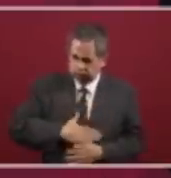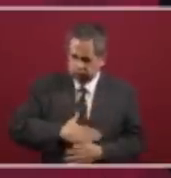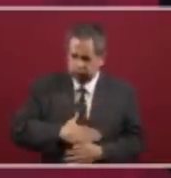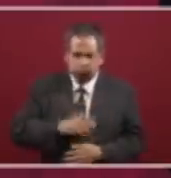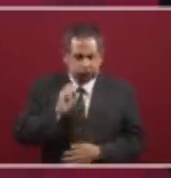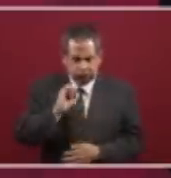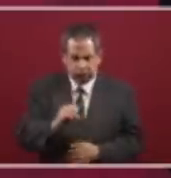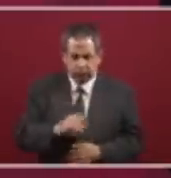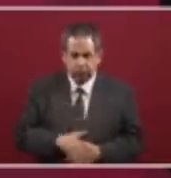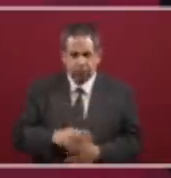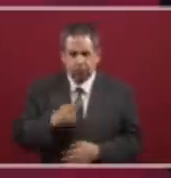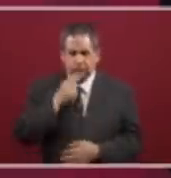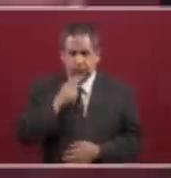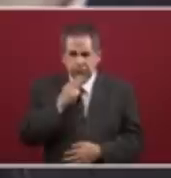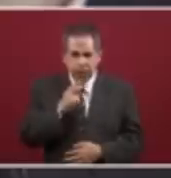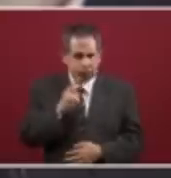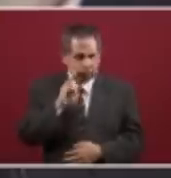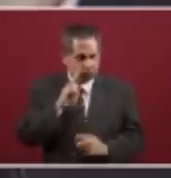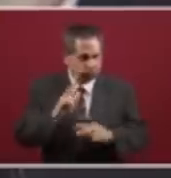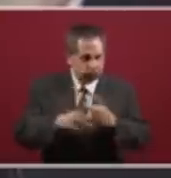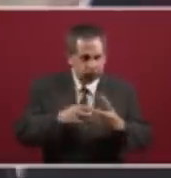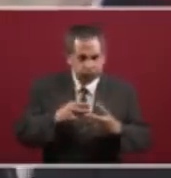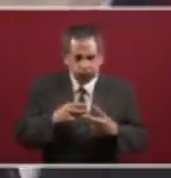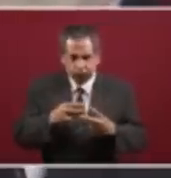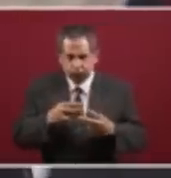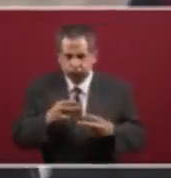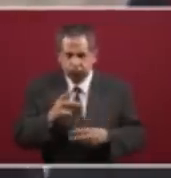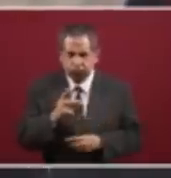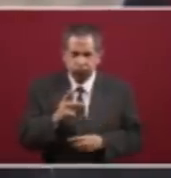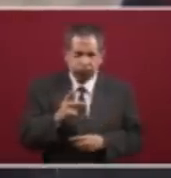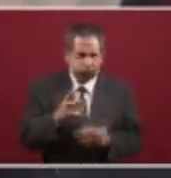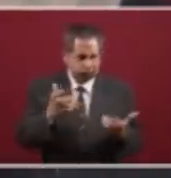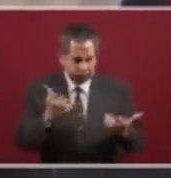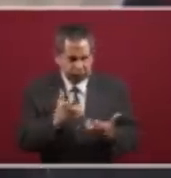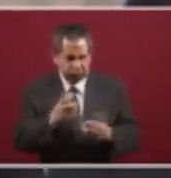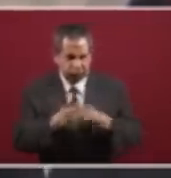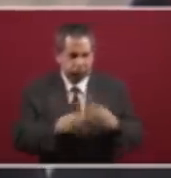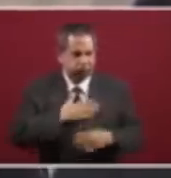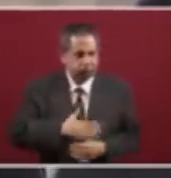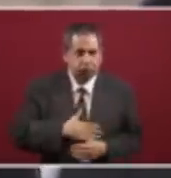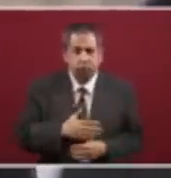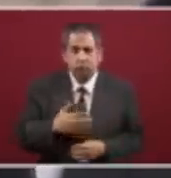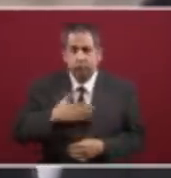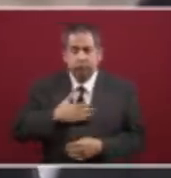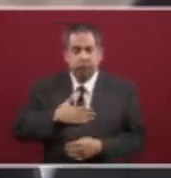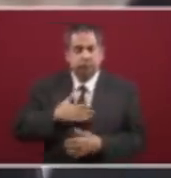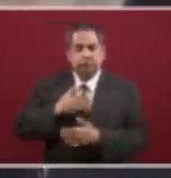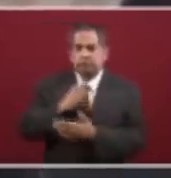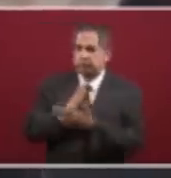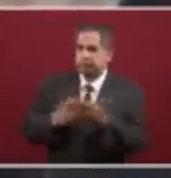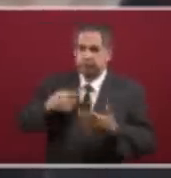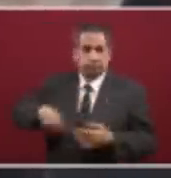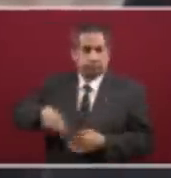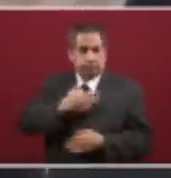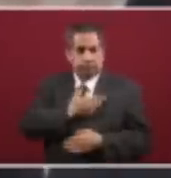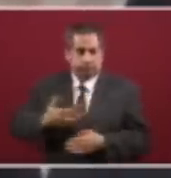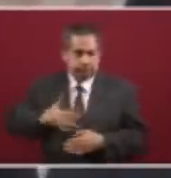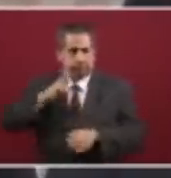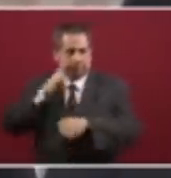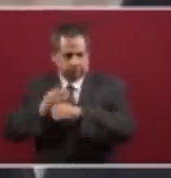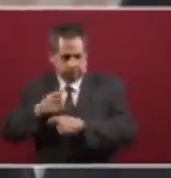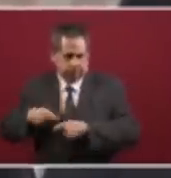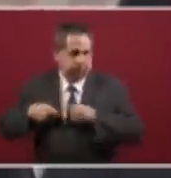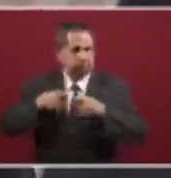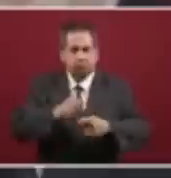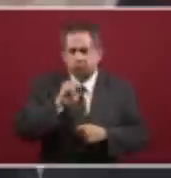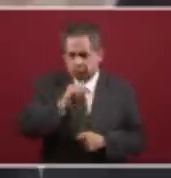y use la palabra procuración de justicia porque a nosotros nos toca una parte que yo